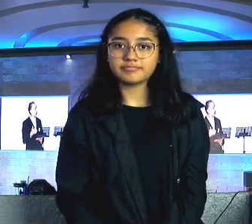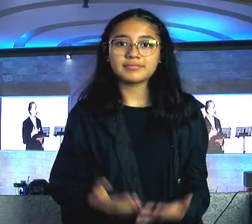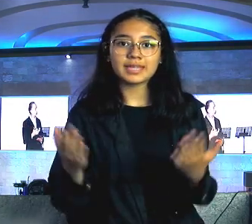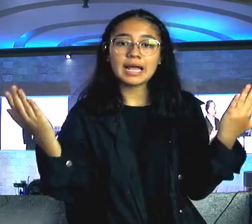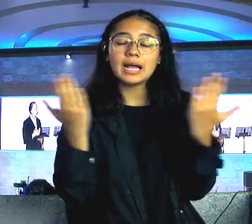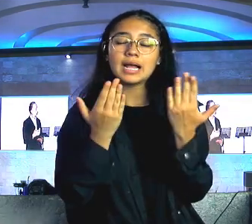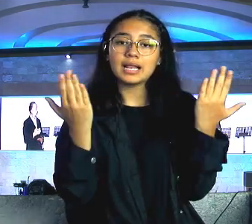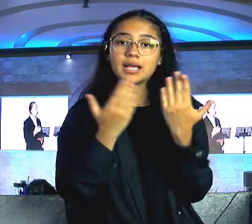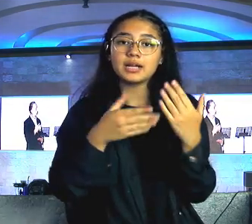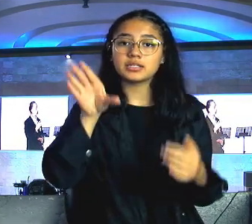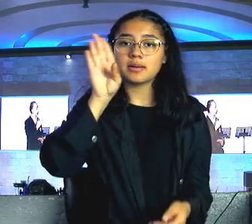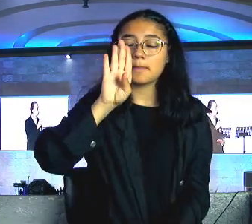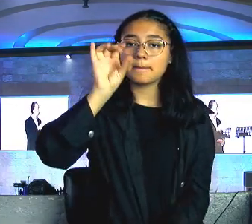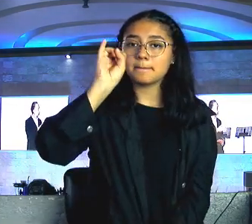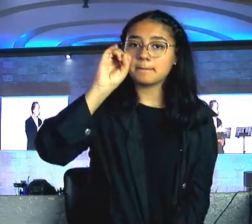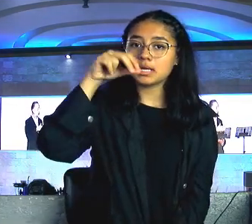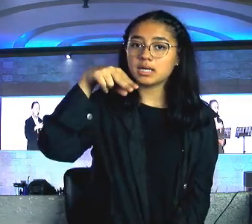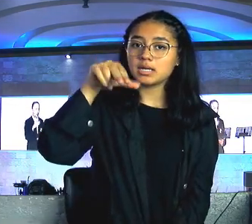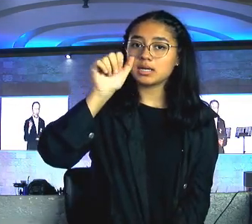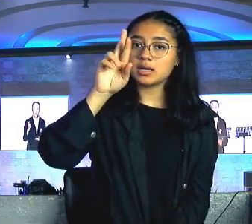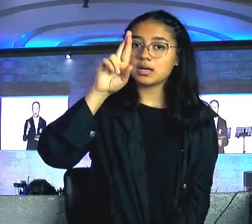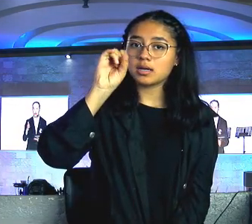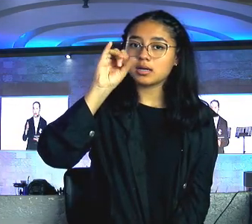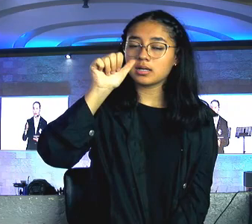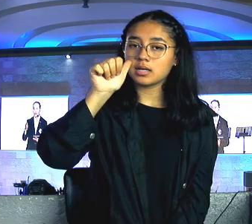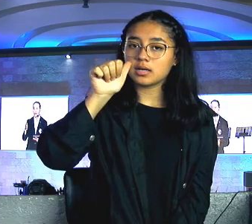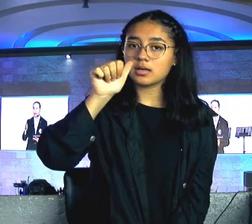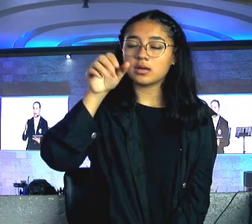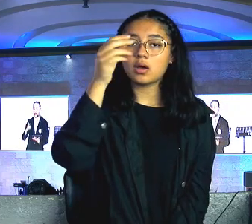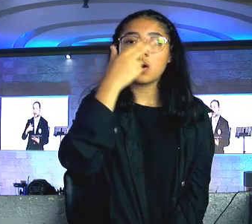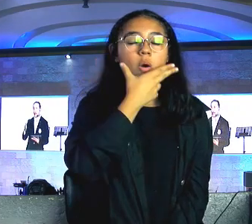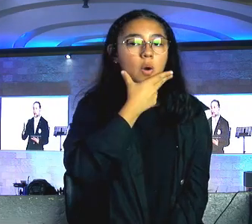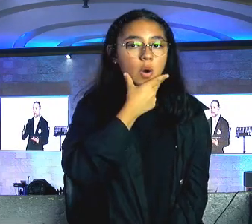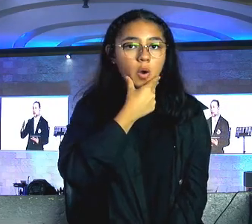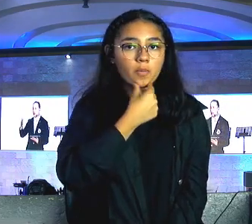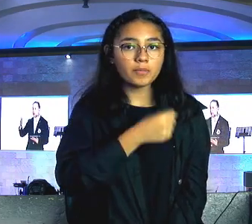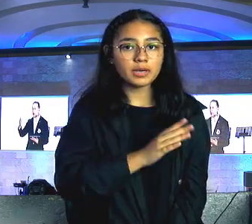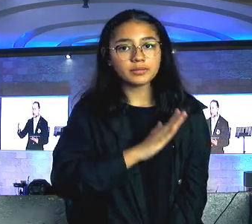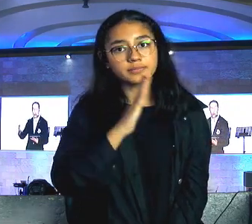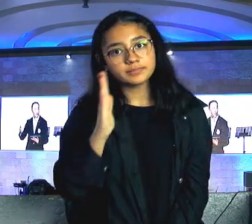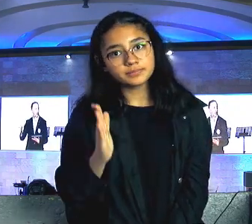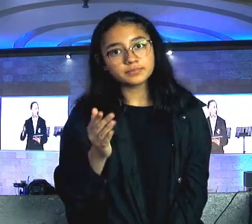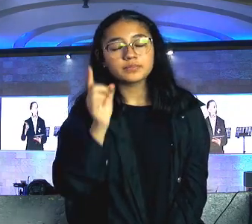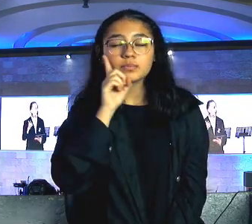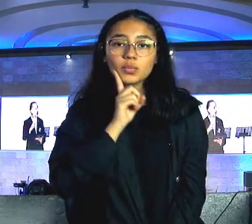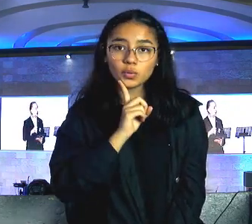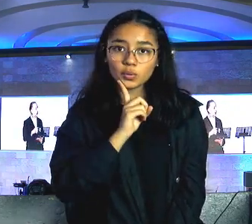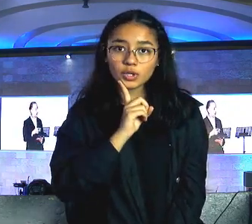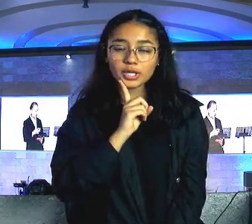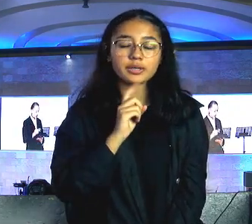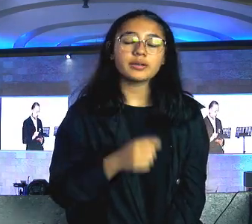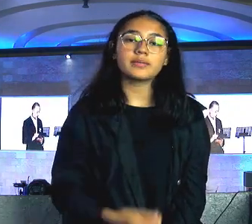Dios: hombre, mujer. En la creación, macho, hembra.